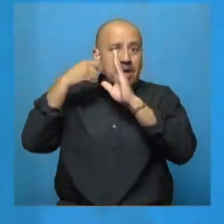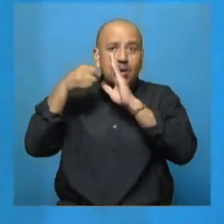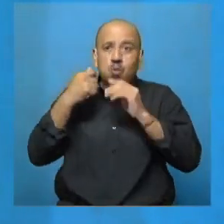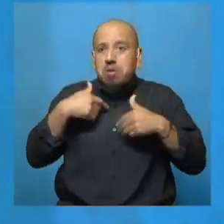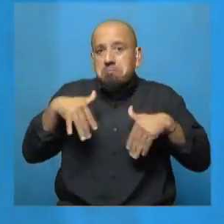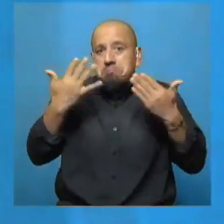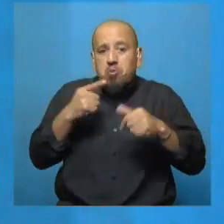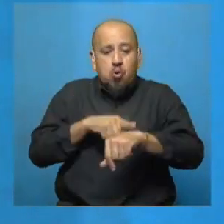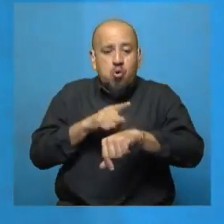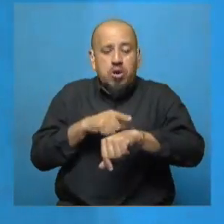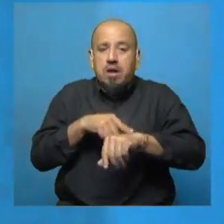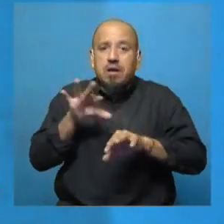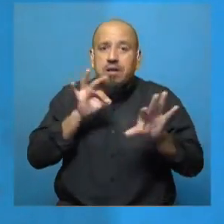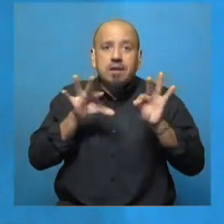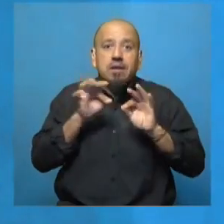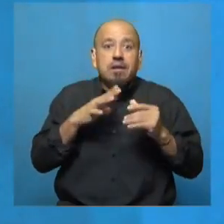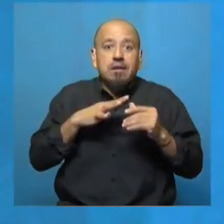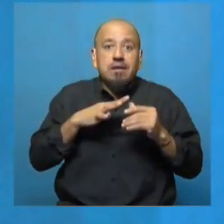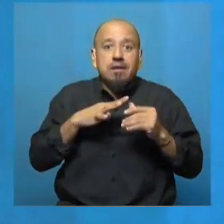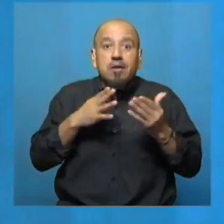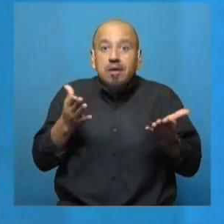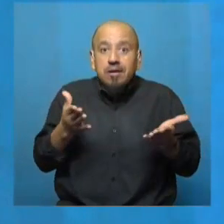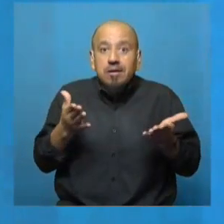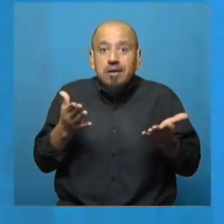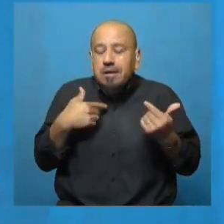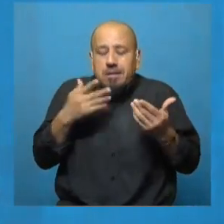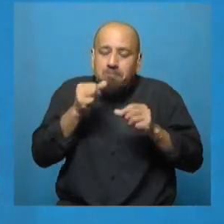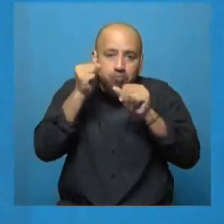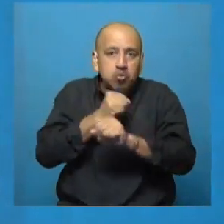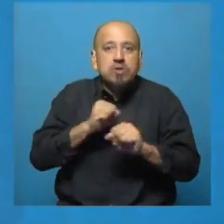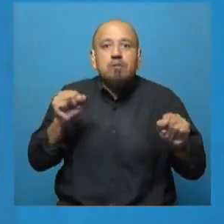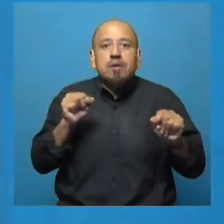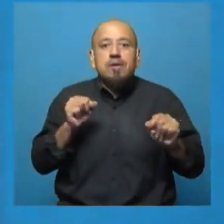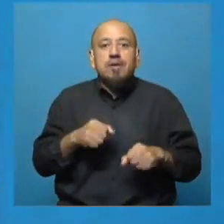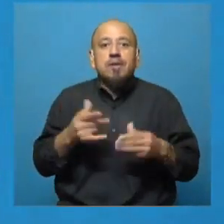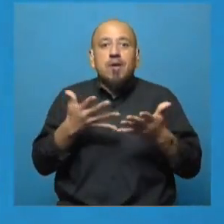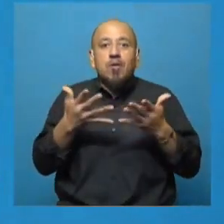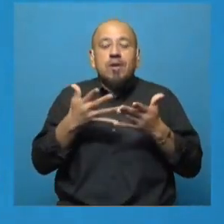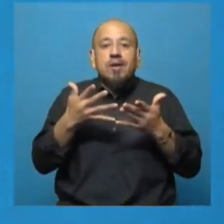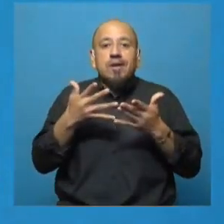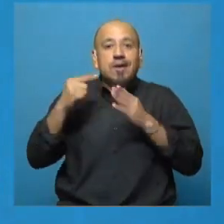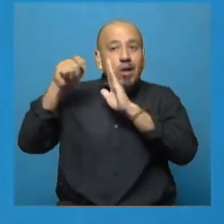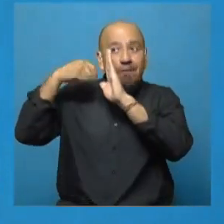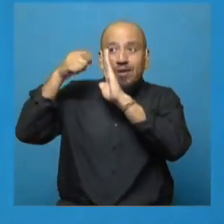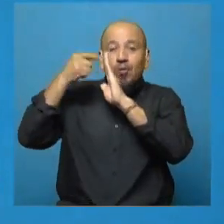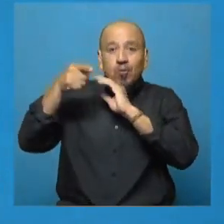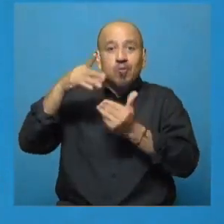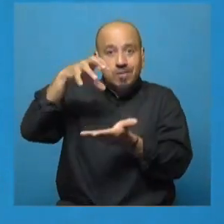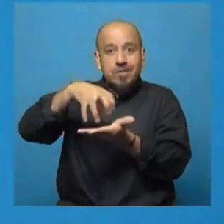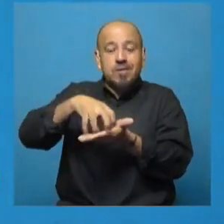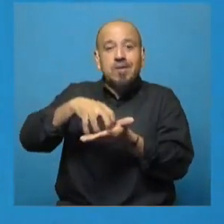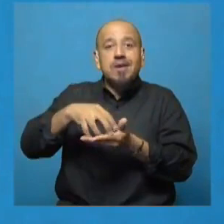que vos quieras y elegirla era este surrealista y eso es lo que me dio el videoclub y este